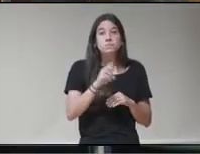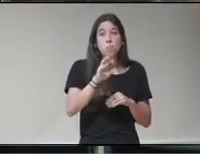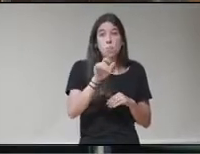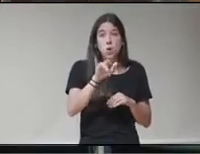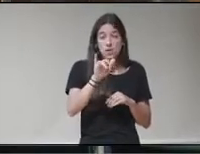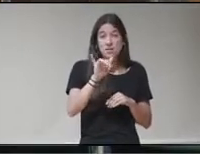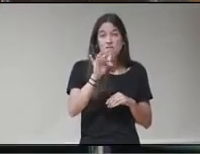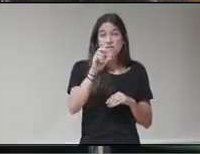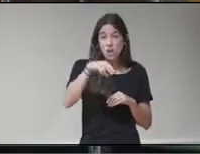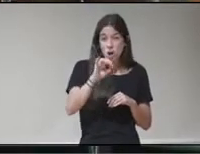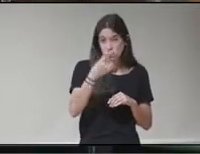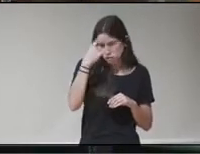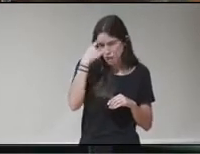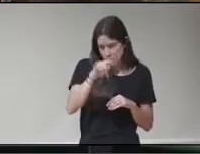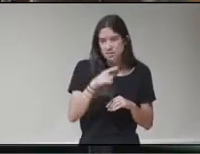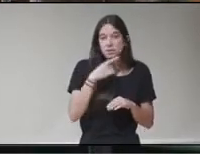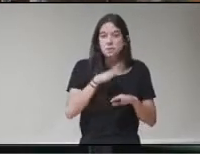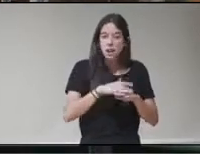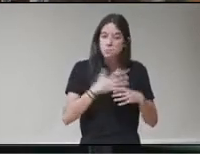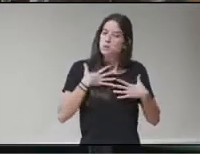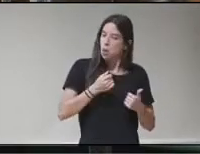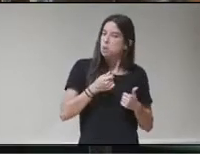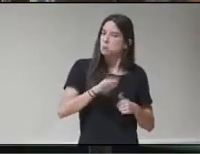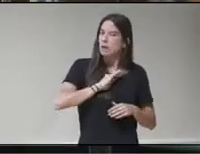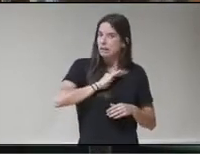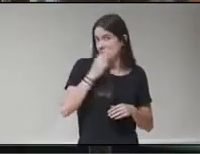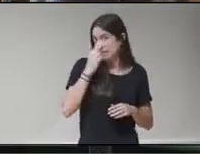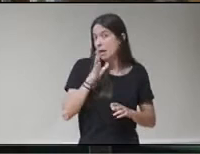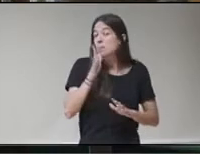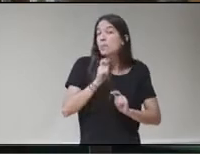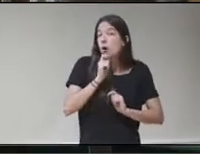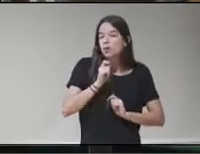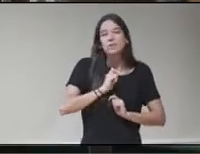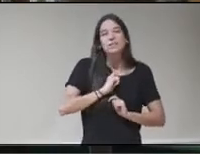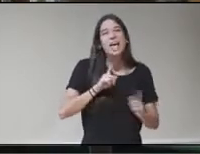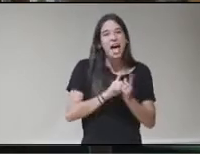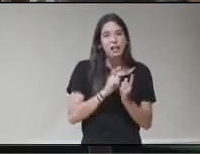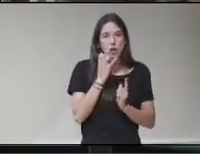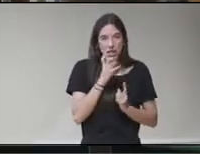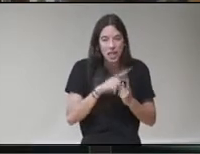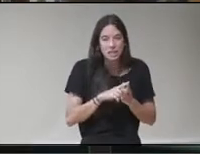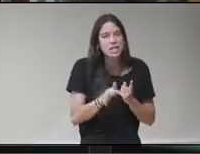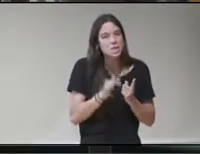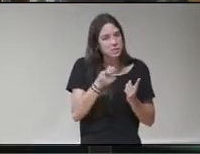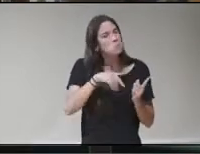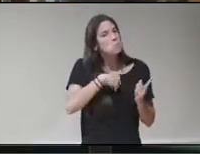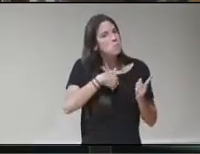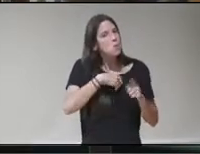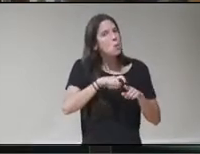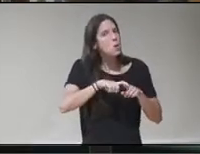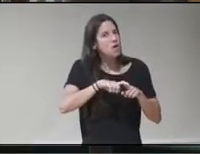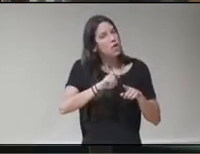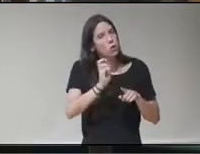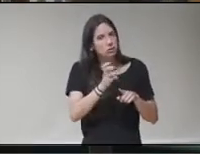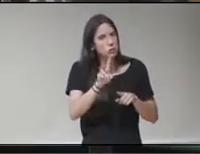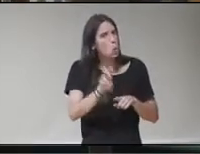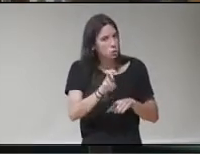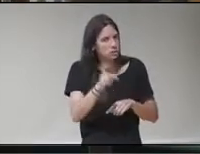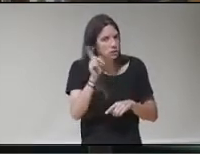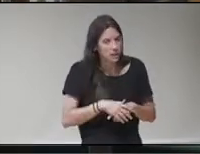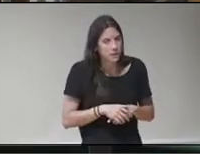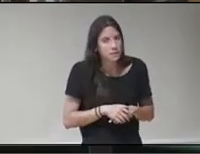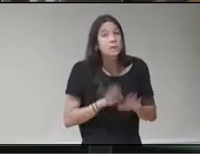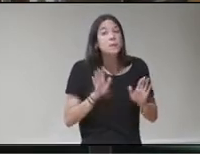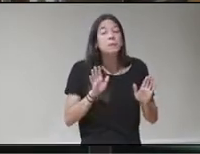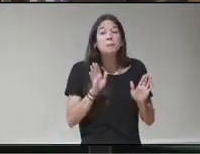bueno, para la salud son interesantes porque son antioxidantes, tienen otra serie de propiedades útiles. Pero el gran problema de los polifenoles